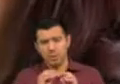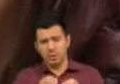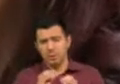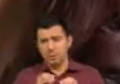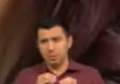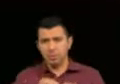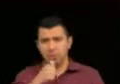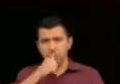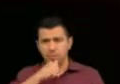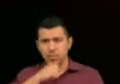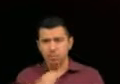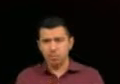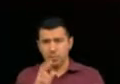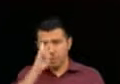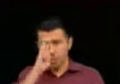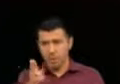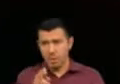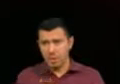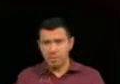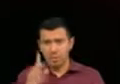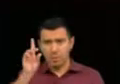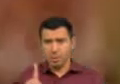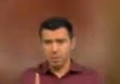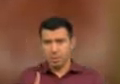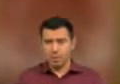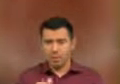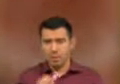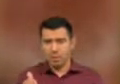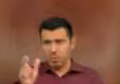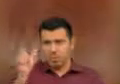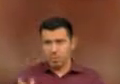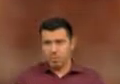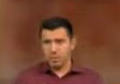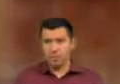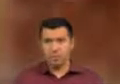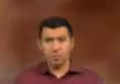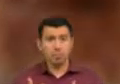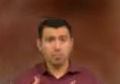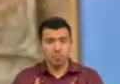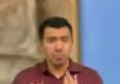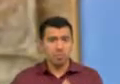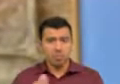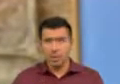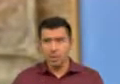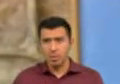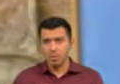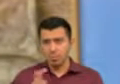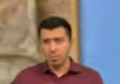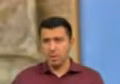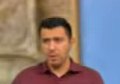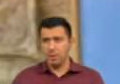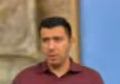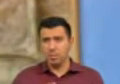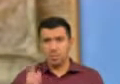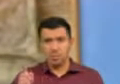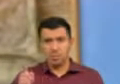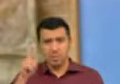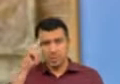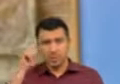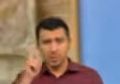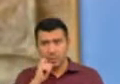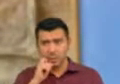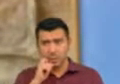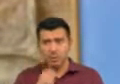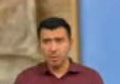y respeto hacia las decisiones del otro simplemente yo me siento del sexo que no corresponde con el